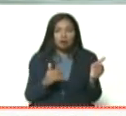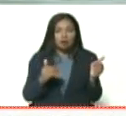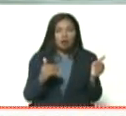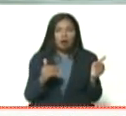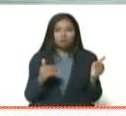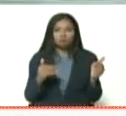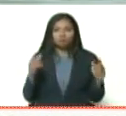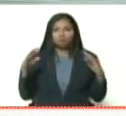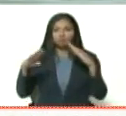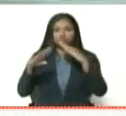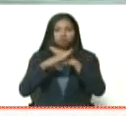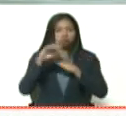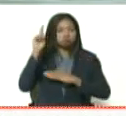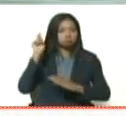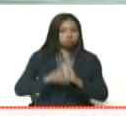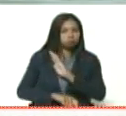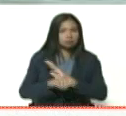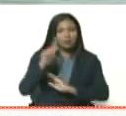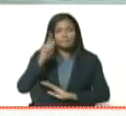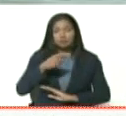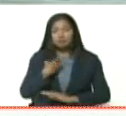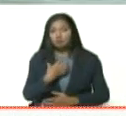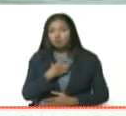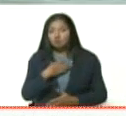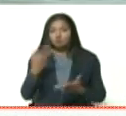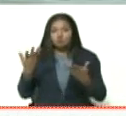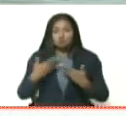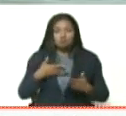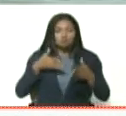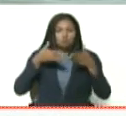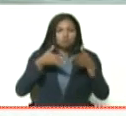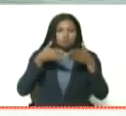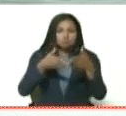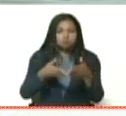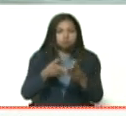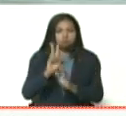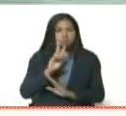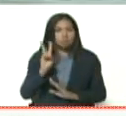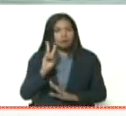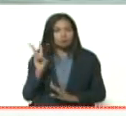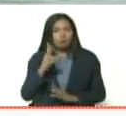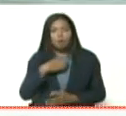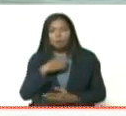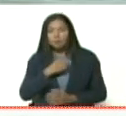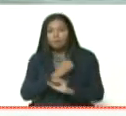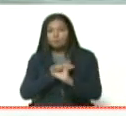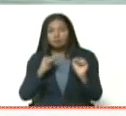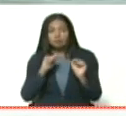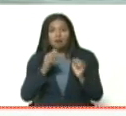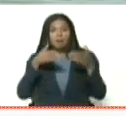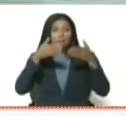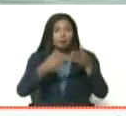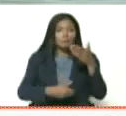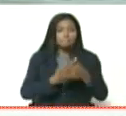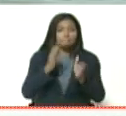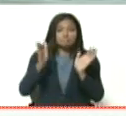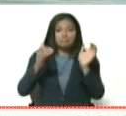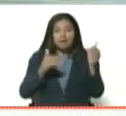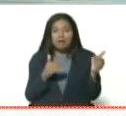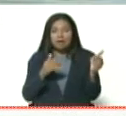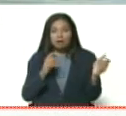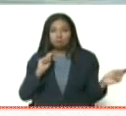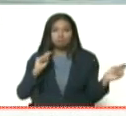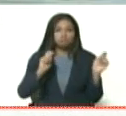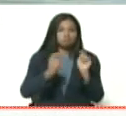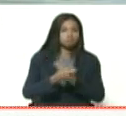fueron sancionados y no pudieron partir a Venezuela, y otros barcos que traían más CLAP se